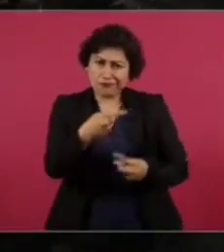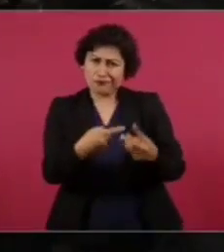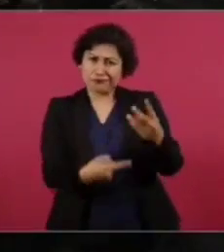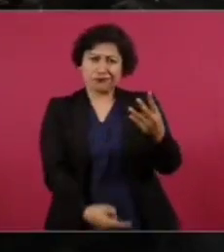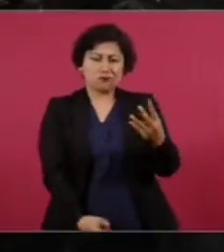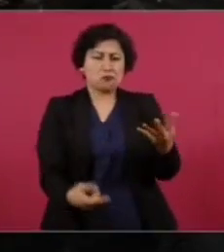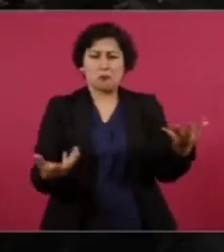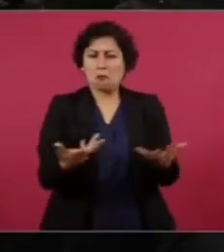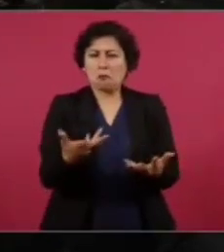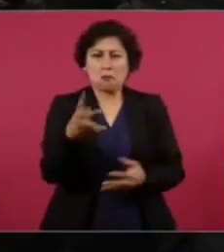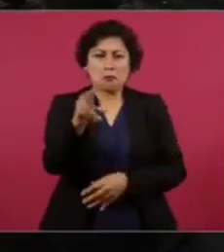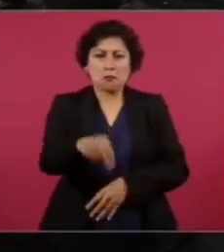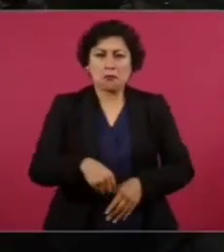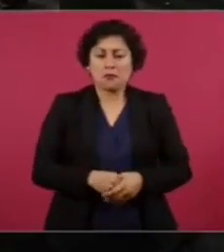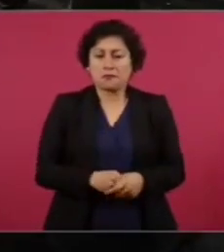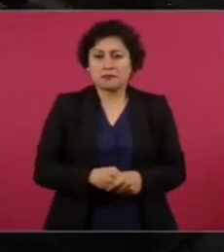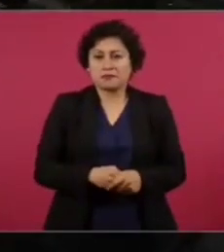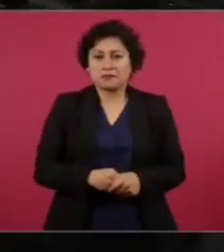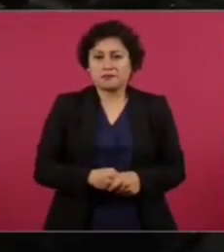Celulares de los.